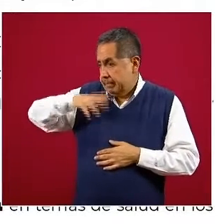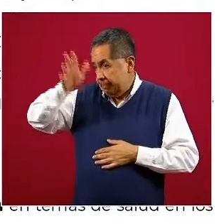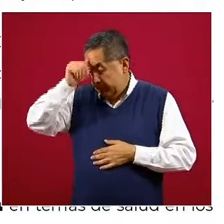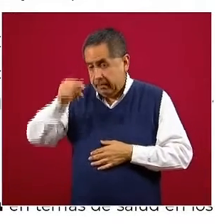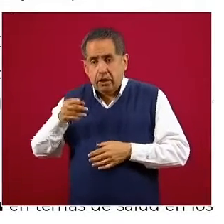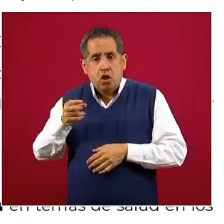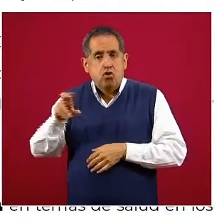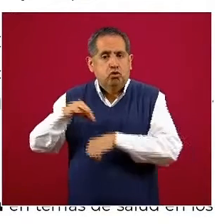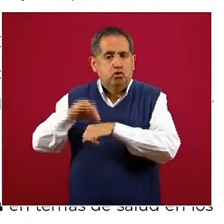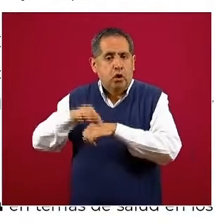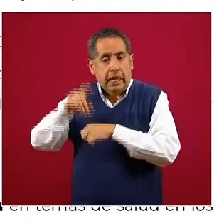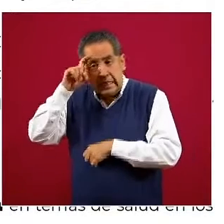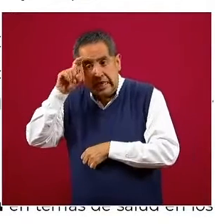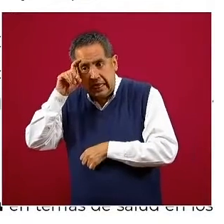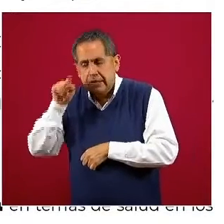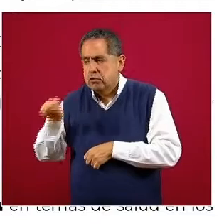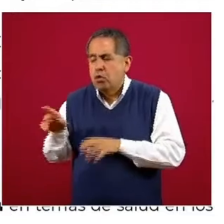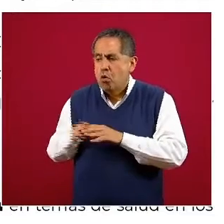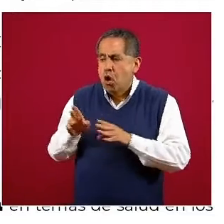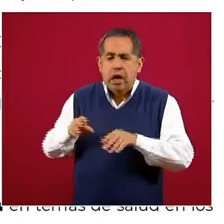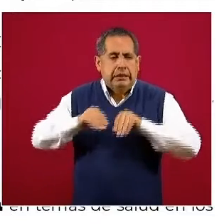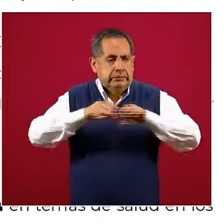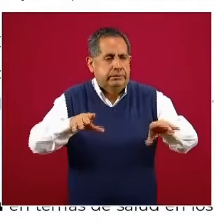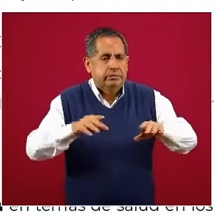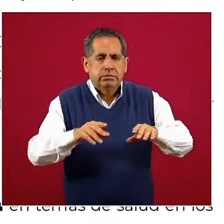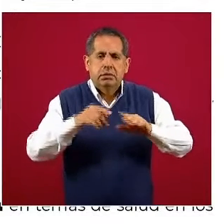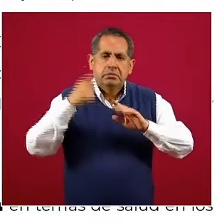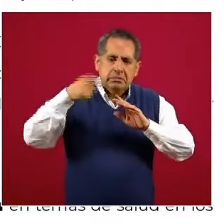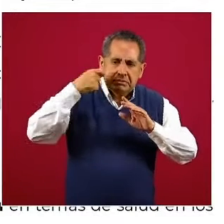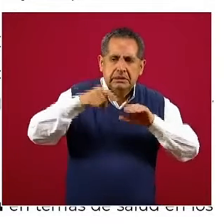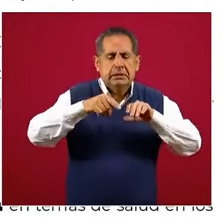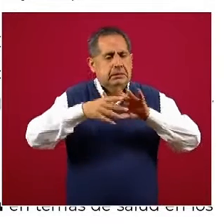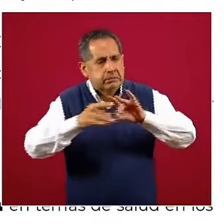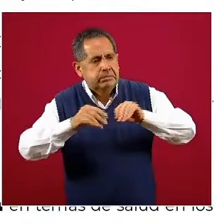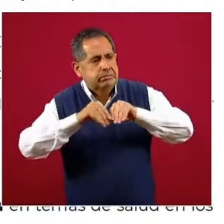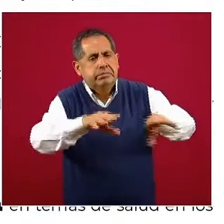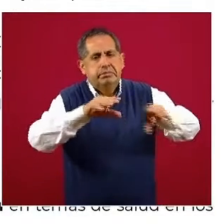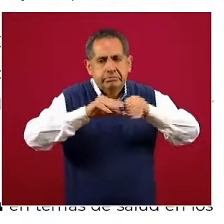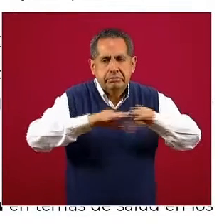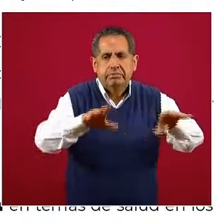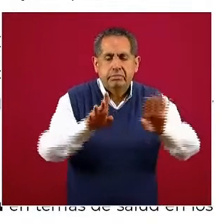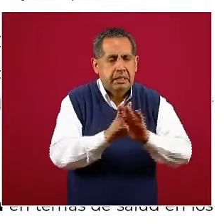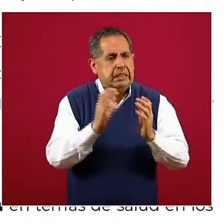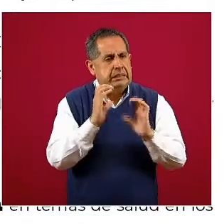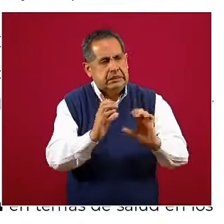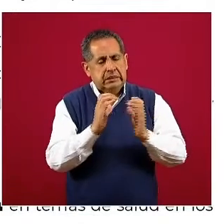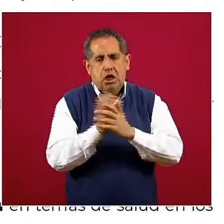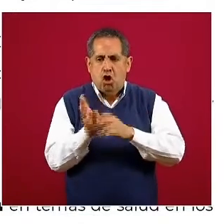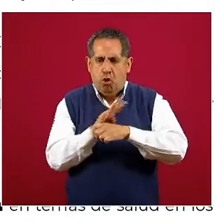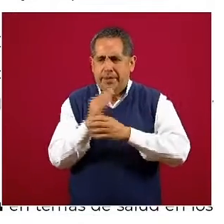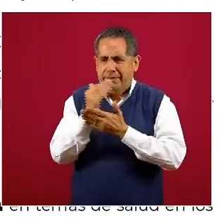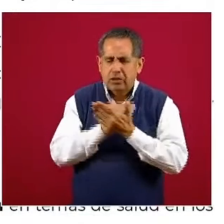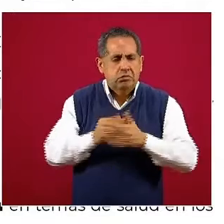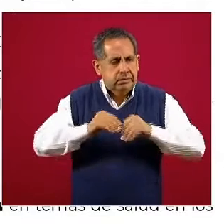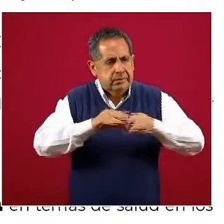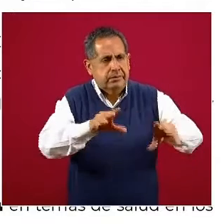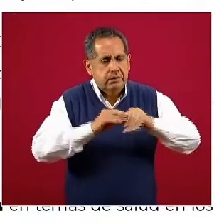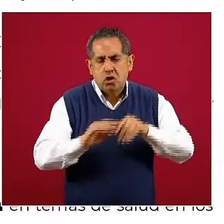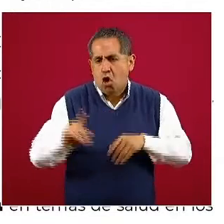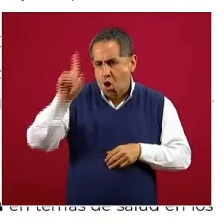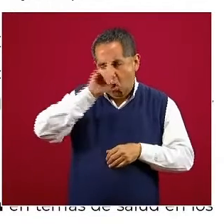45.4%, que equivale a 1,206 núcleos agrarios en los 217 municipios